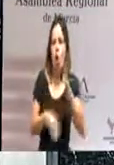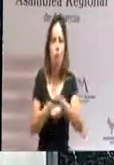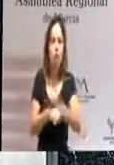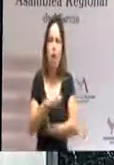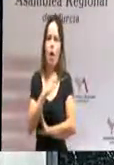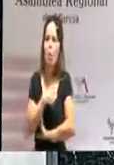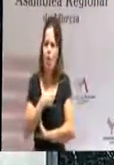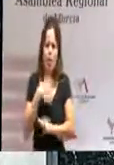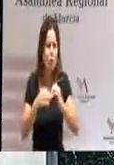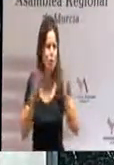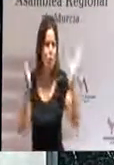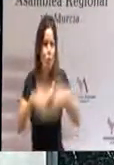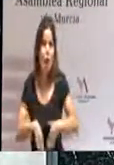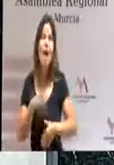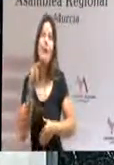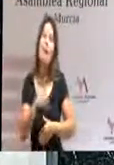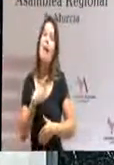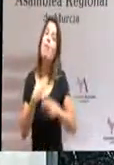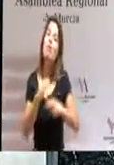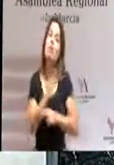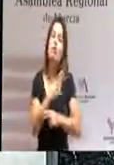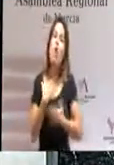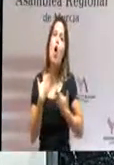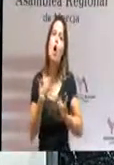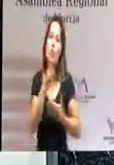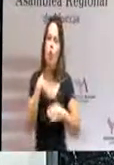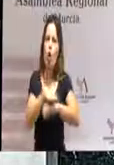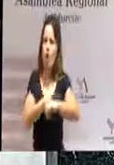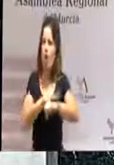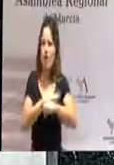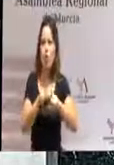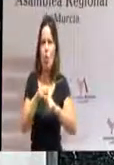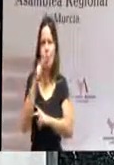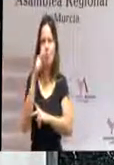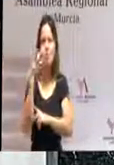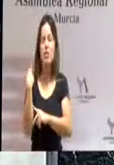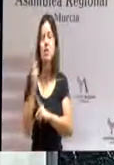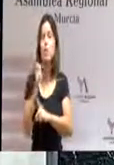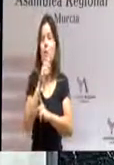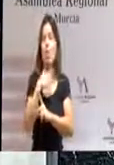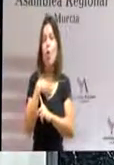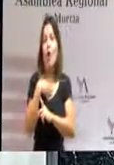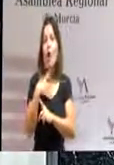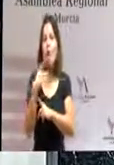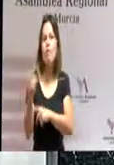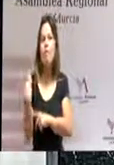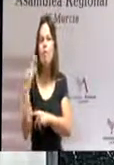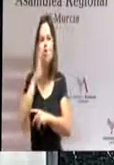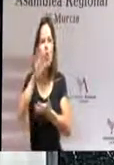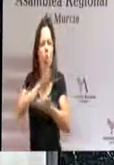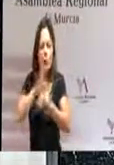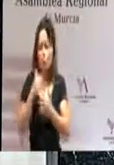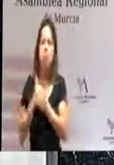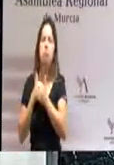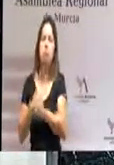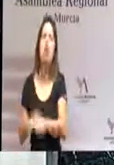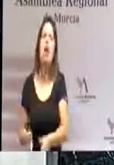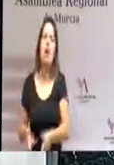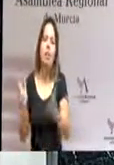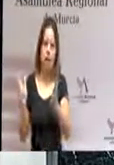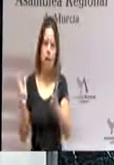e injusto y están ayudando a mantener un gobierno tolerante con el clientelismo y con la corrupción.